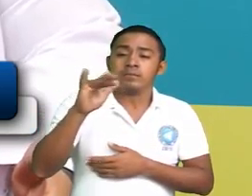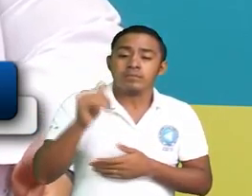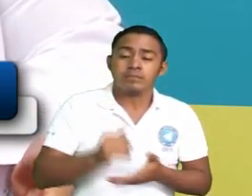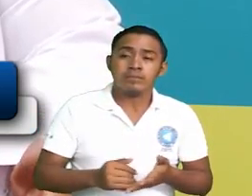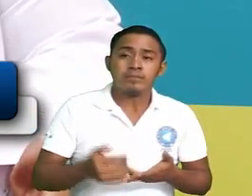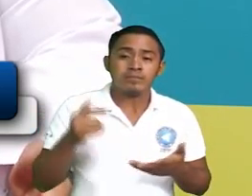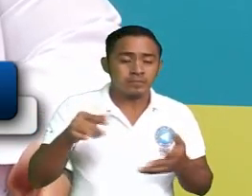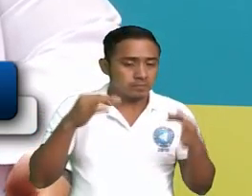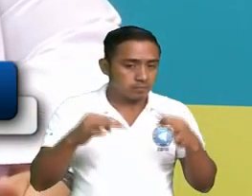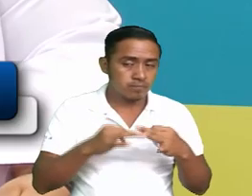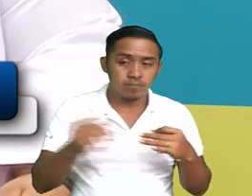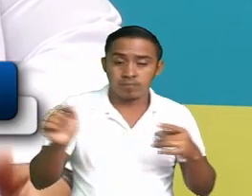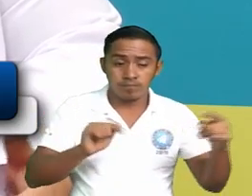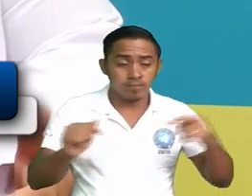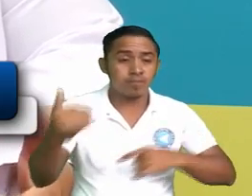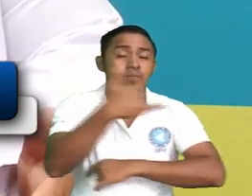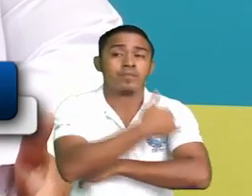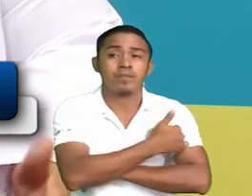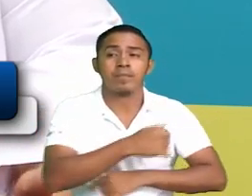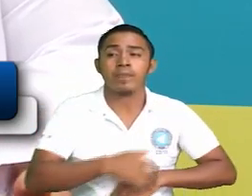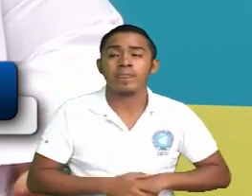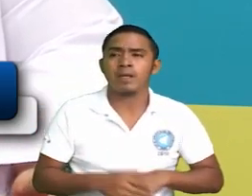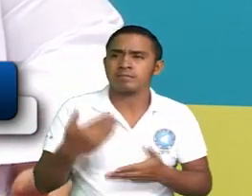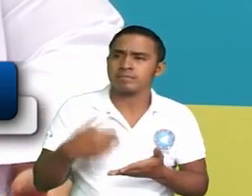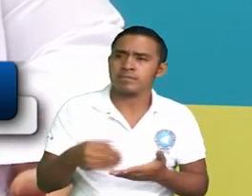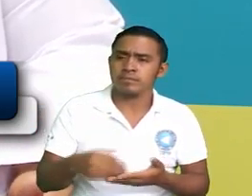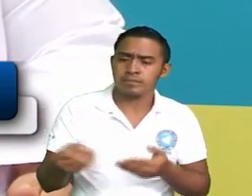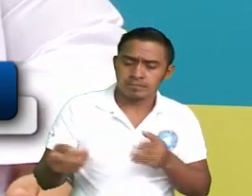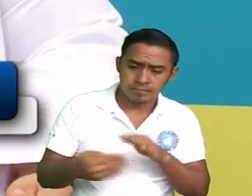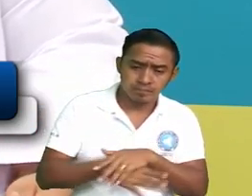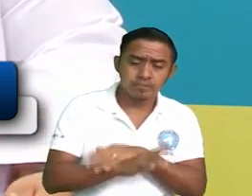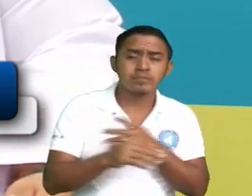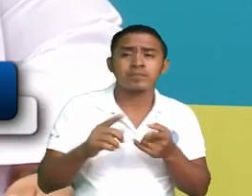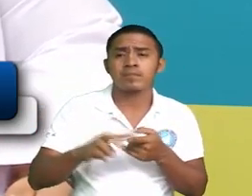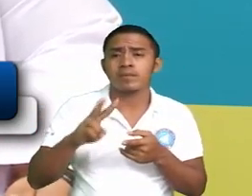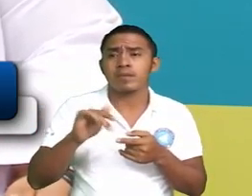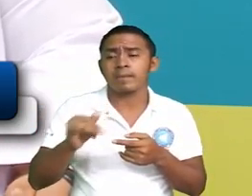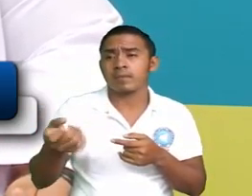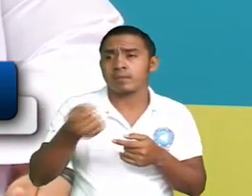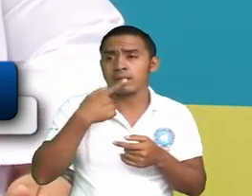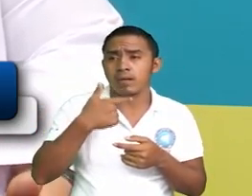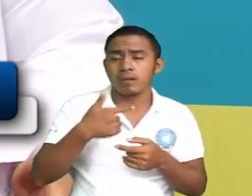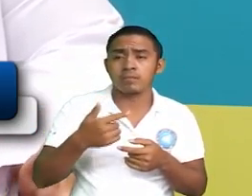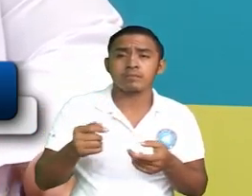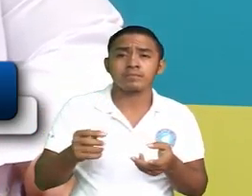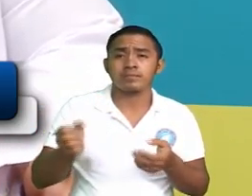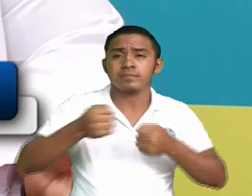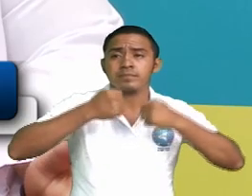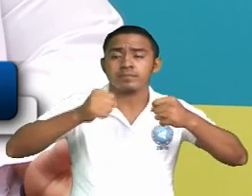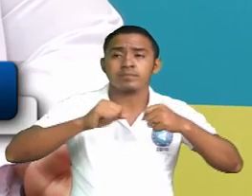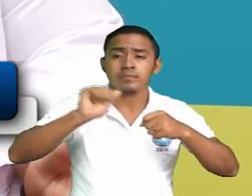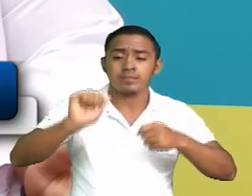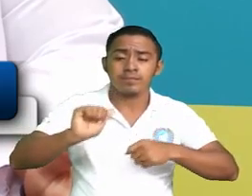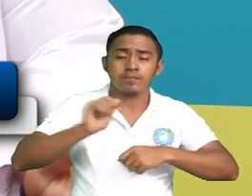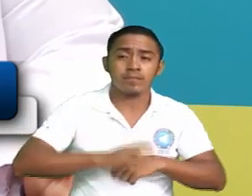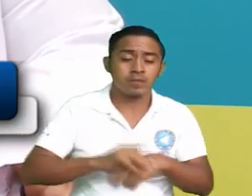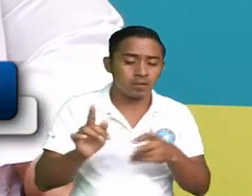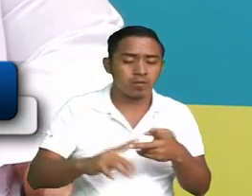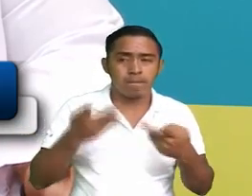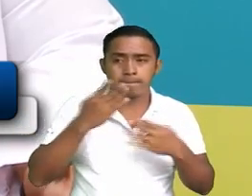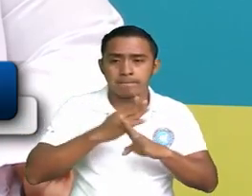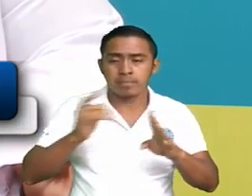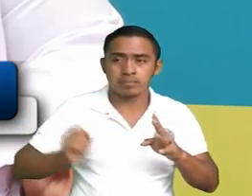forma gratuita esta vacuna. Y está accesible tanto en la vitamina y el antiparasitario, que donde también se le está dando